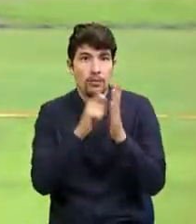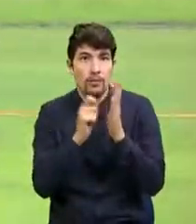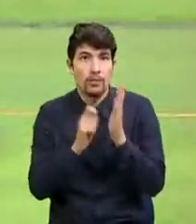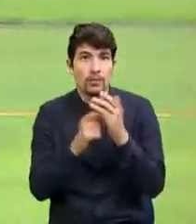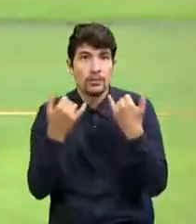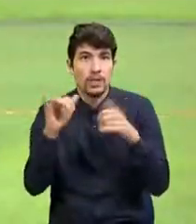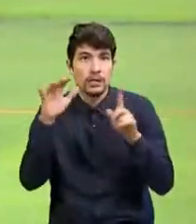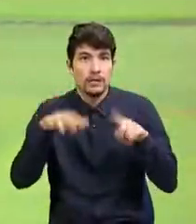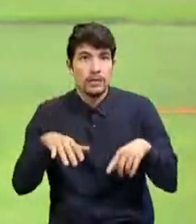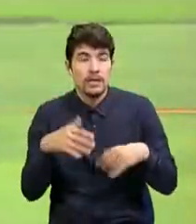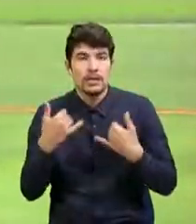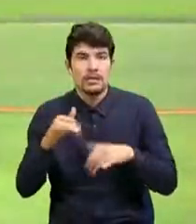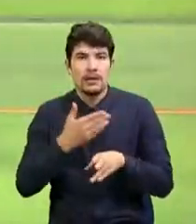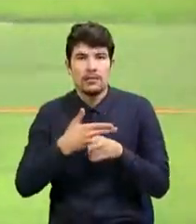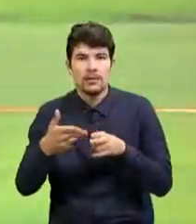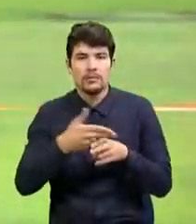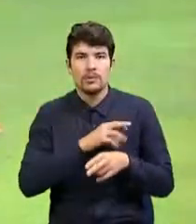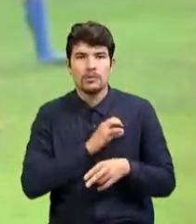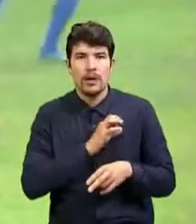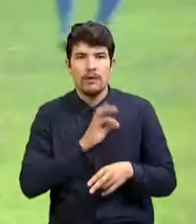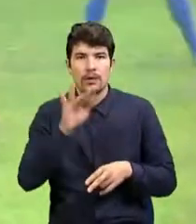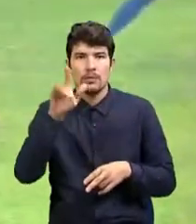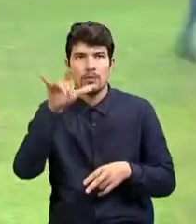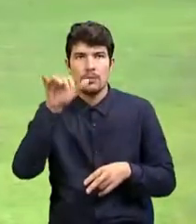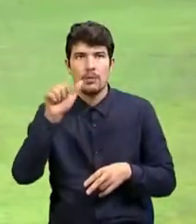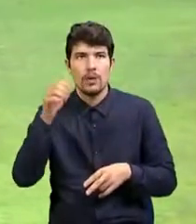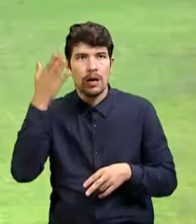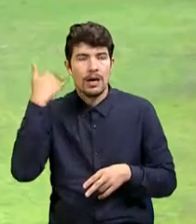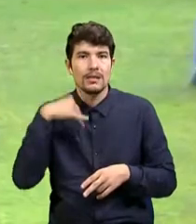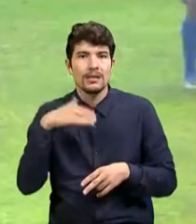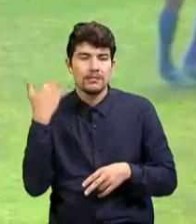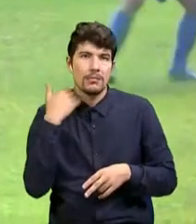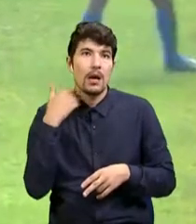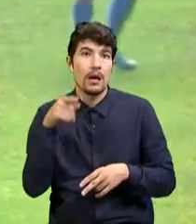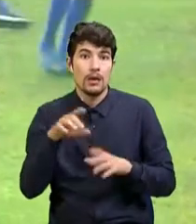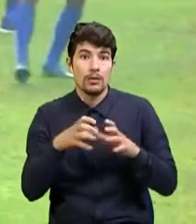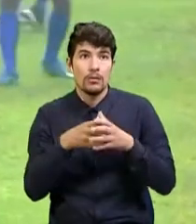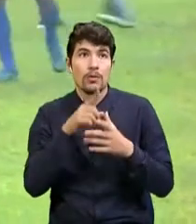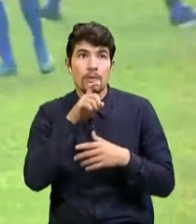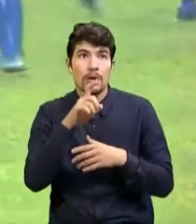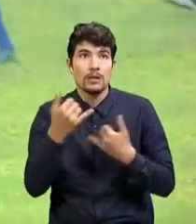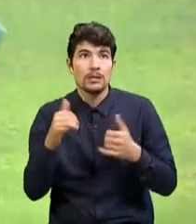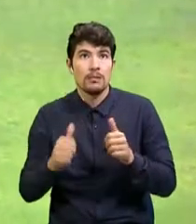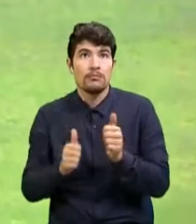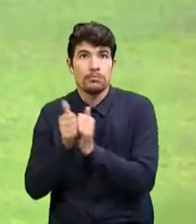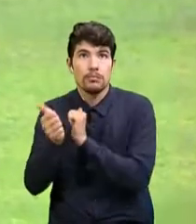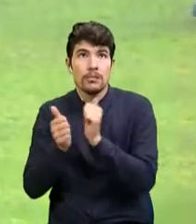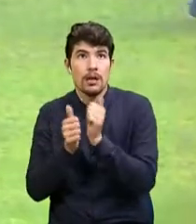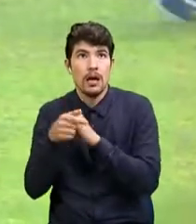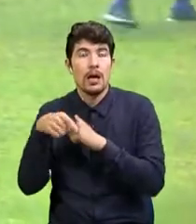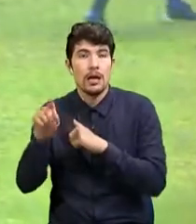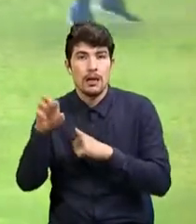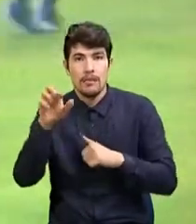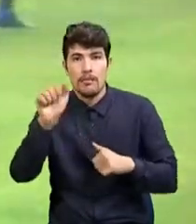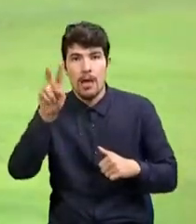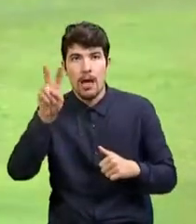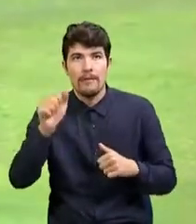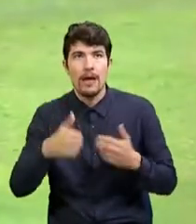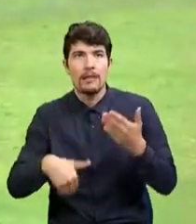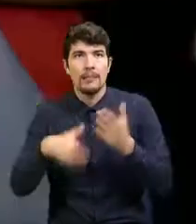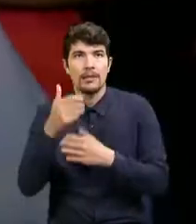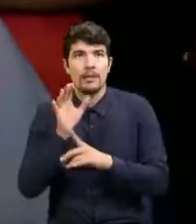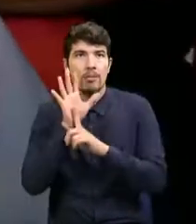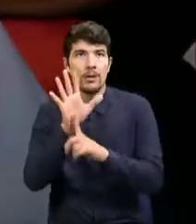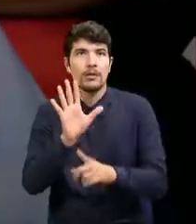bucaramanga frente era el sábado a tuluá elenco que perdió con santa fe y al cual el leopardo superó en la tabla del descenso allí de la pava empezará a mostrar su